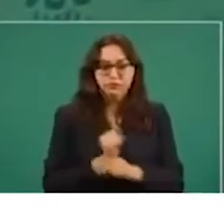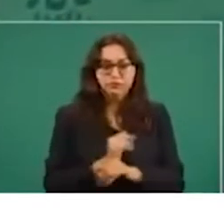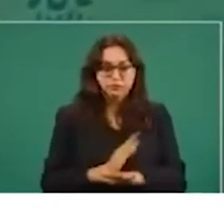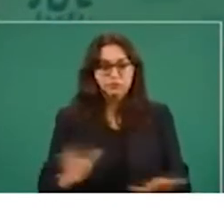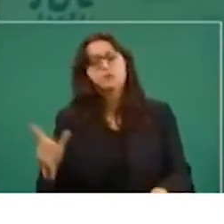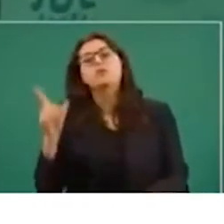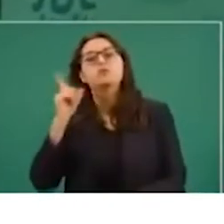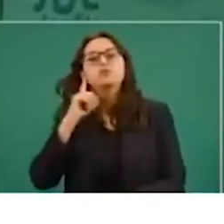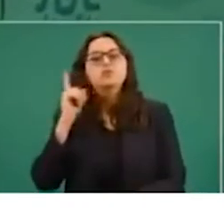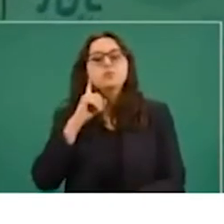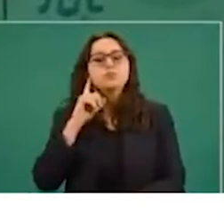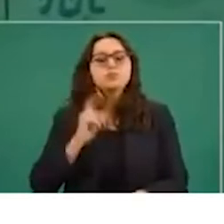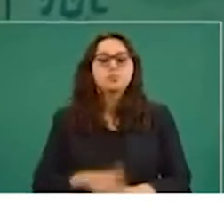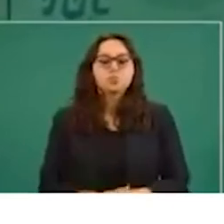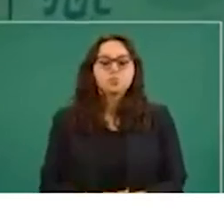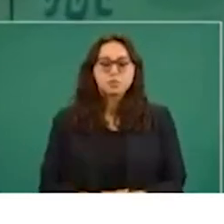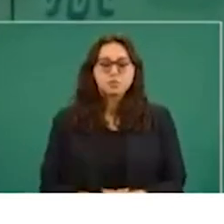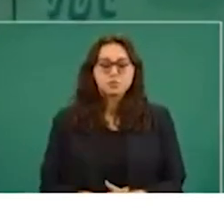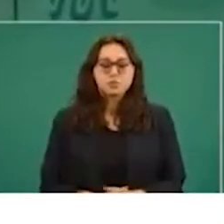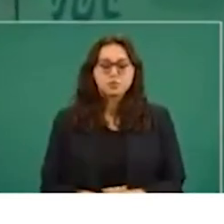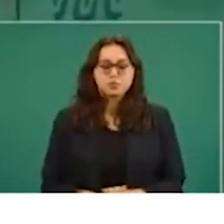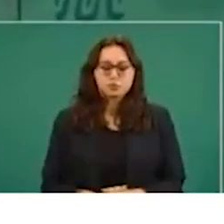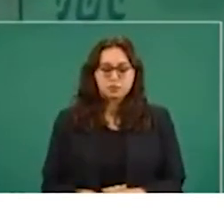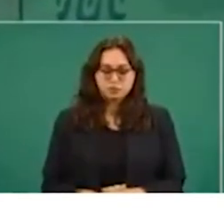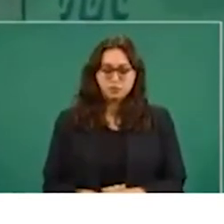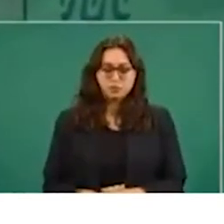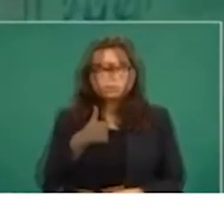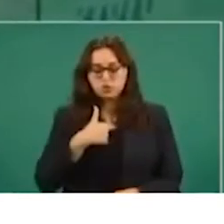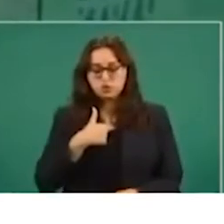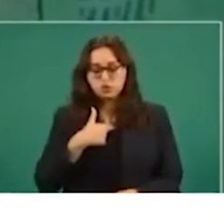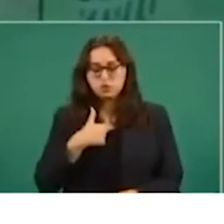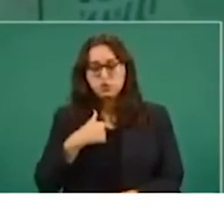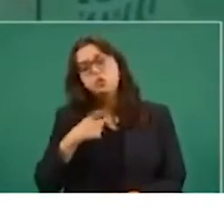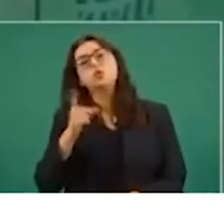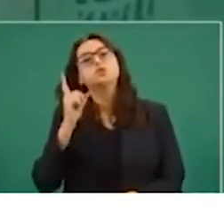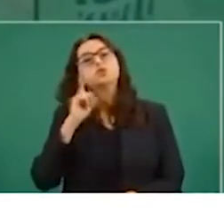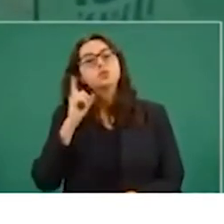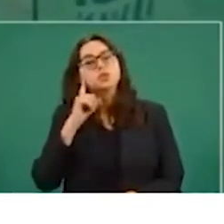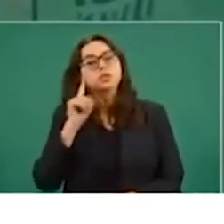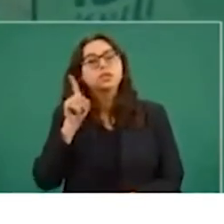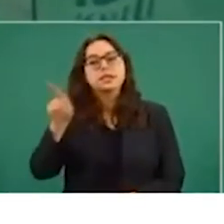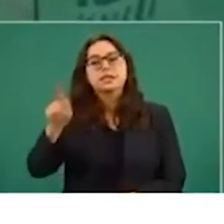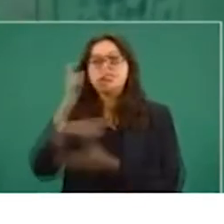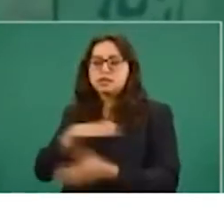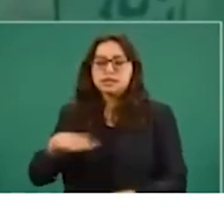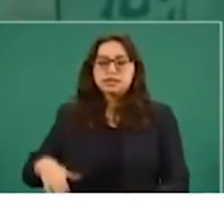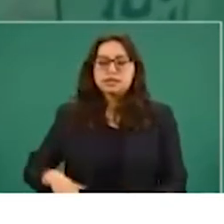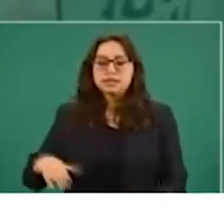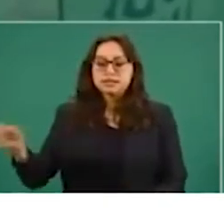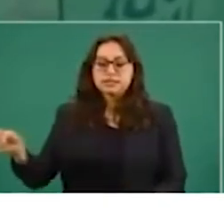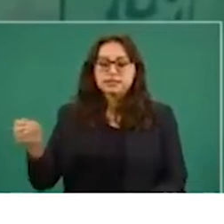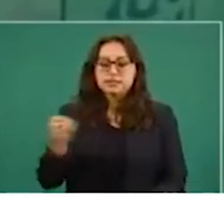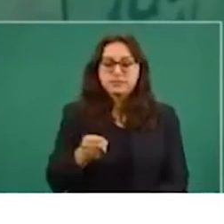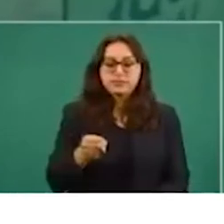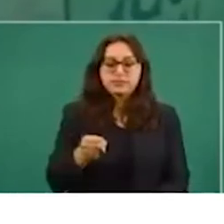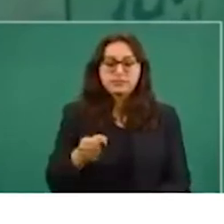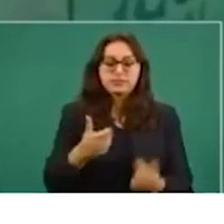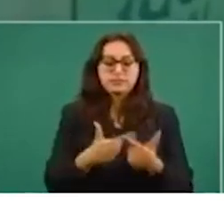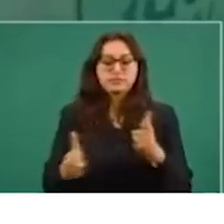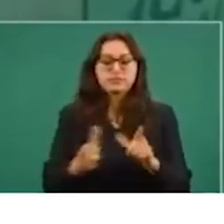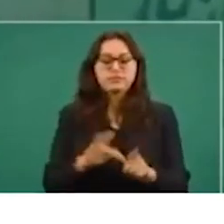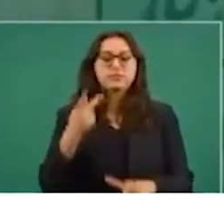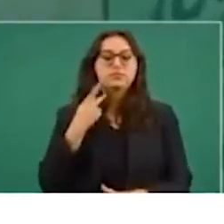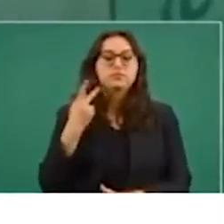Tengo entendido de que la selección de candidatos en Guerrero y en otras partes del partido